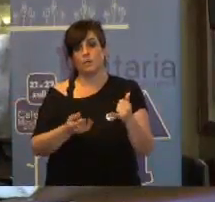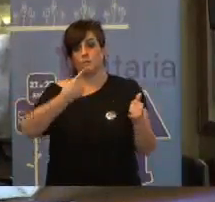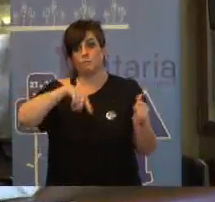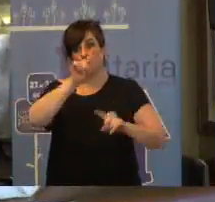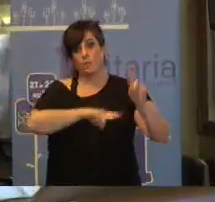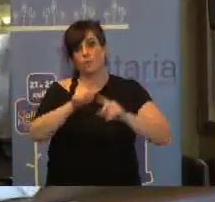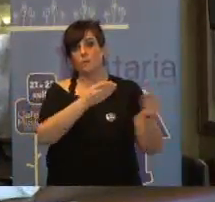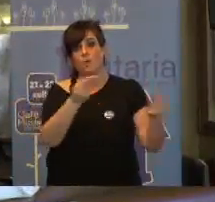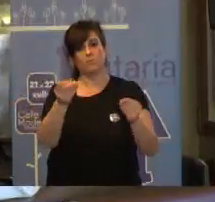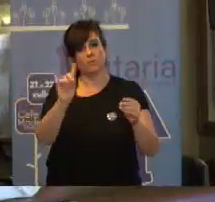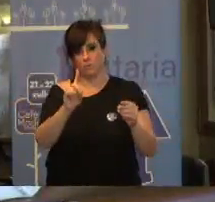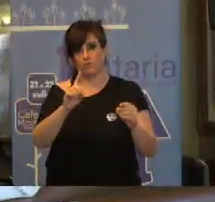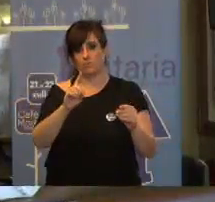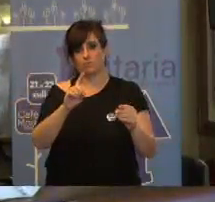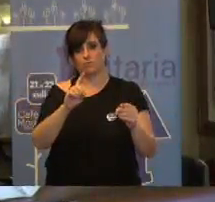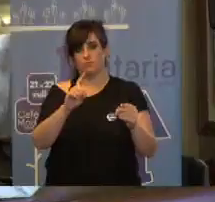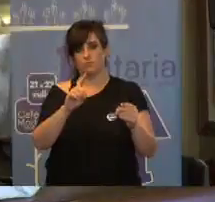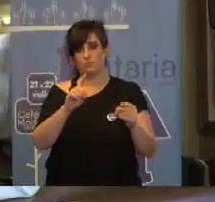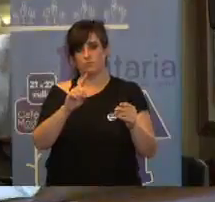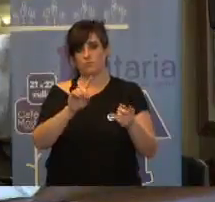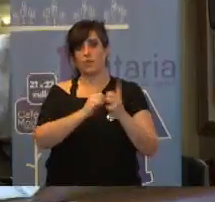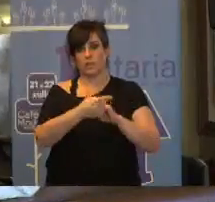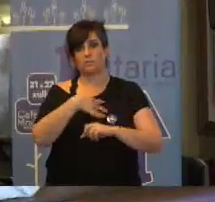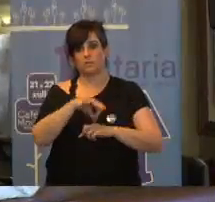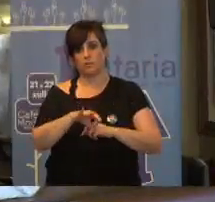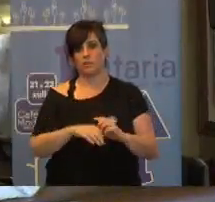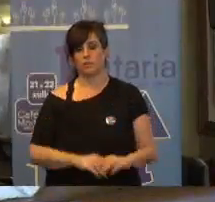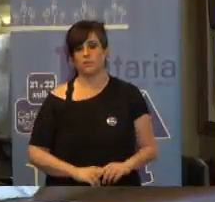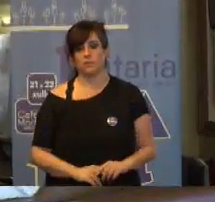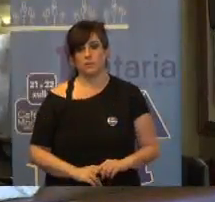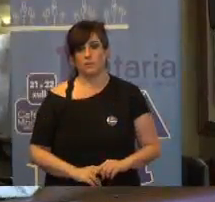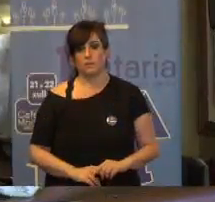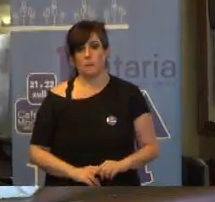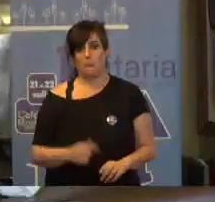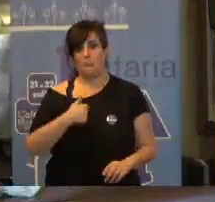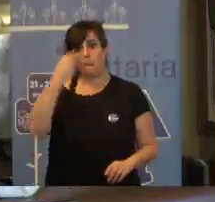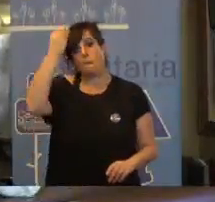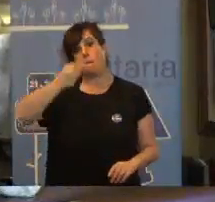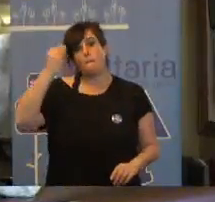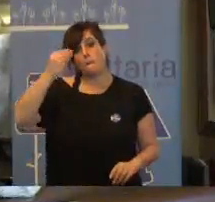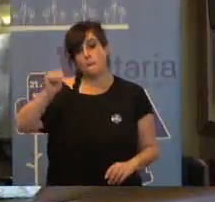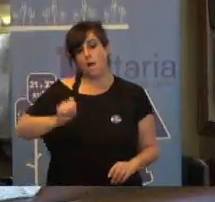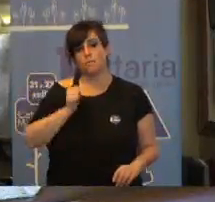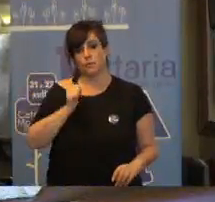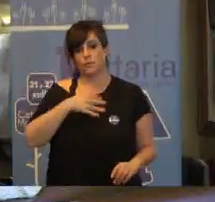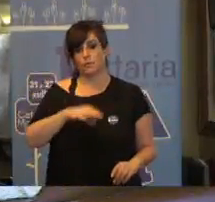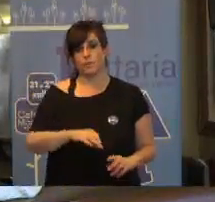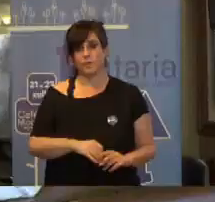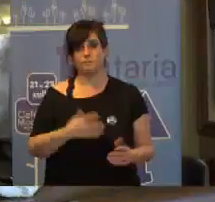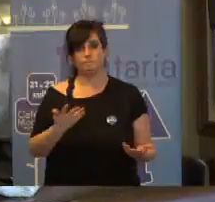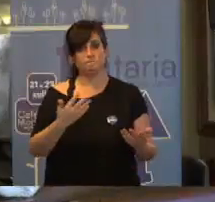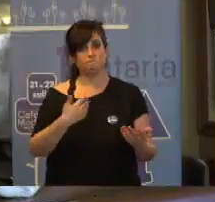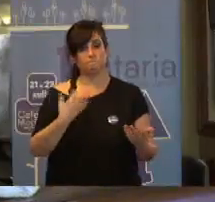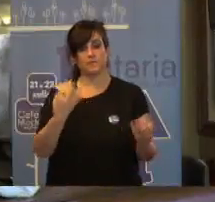problemas para poder cambiar cousas. Eu creo que iso temos que aproveitalo tamén. Digo que quero mirar as cousas de outro xeito,